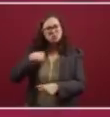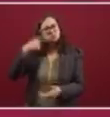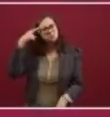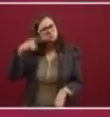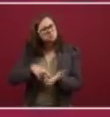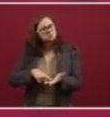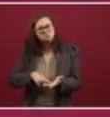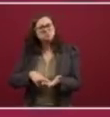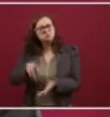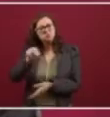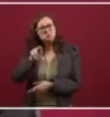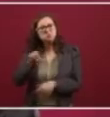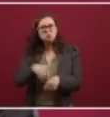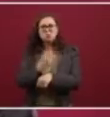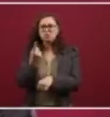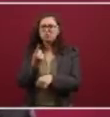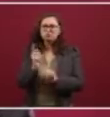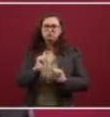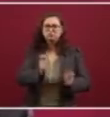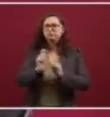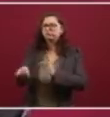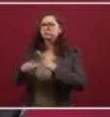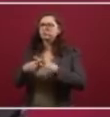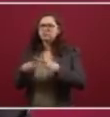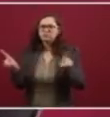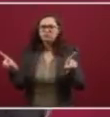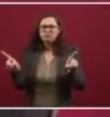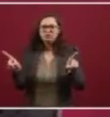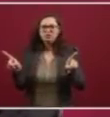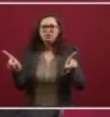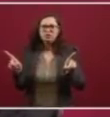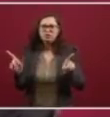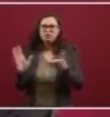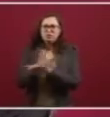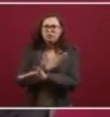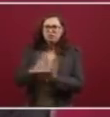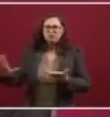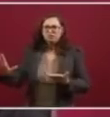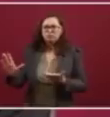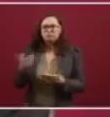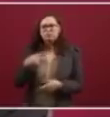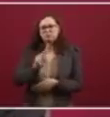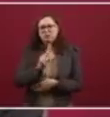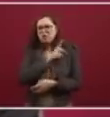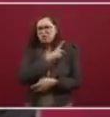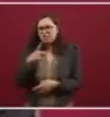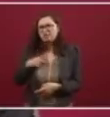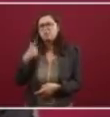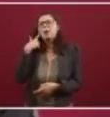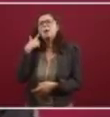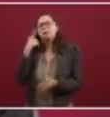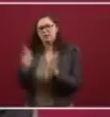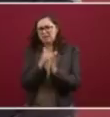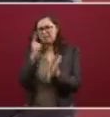funciones distintas. De todas maneras, hay que verlo de conformidad con la